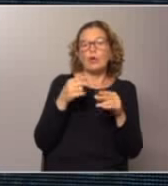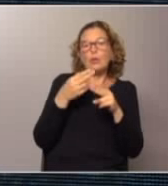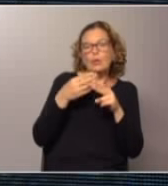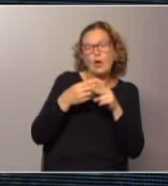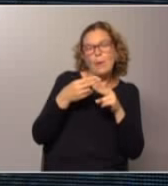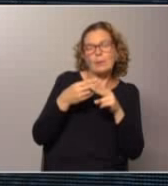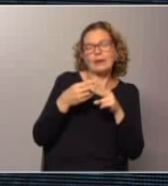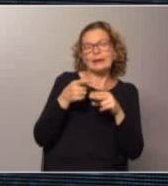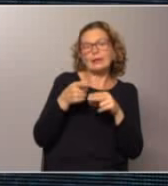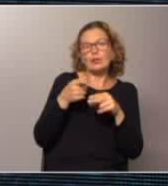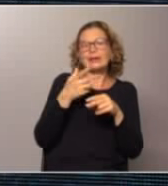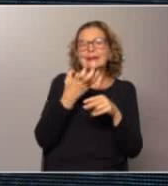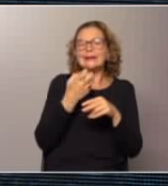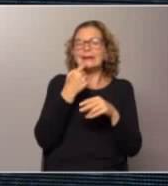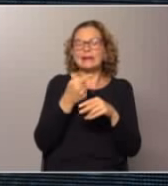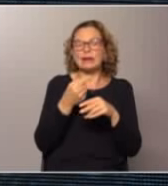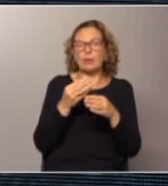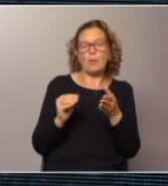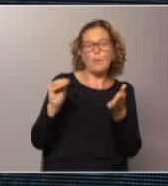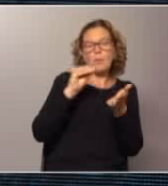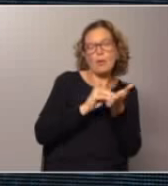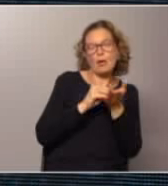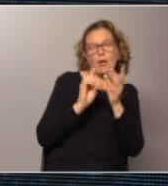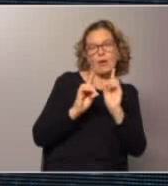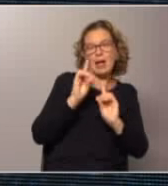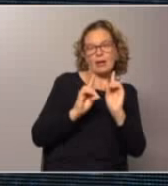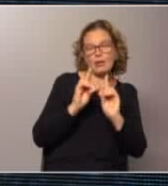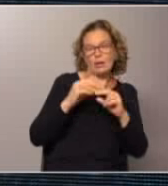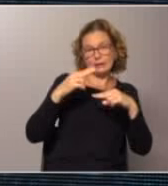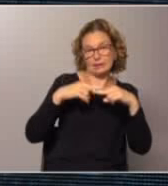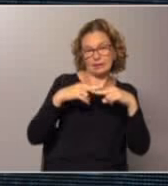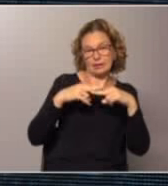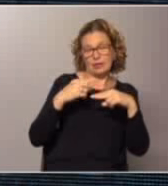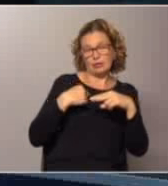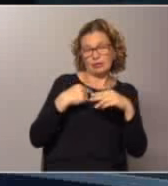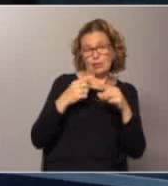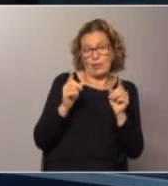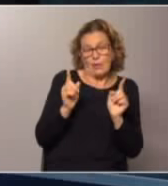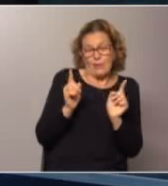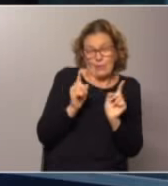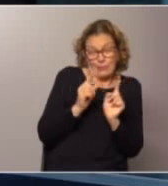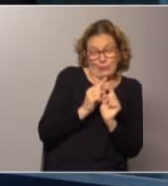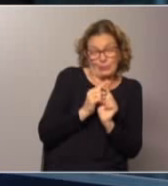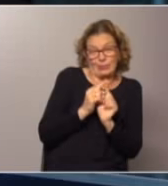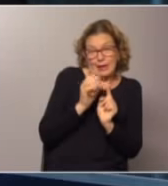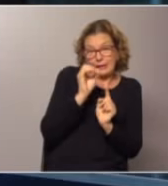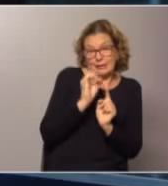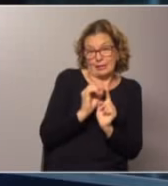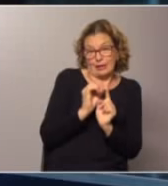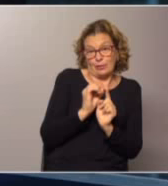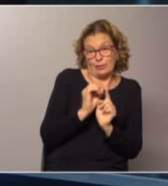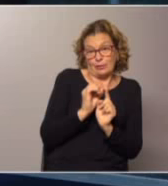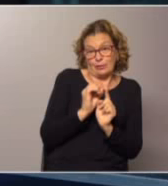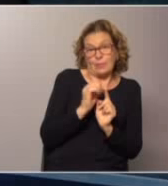ejemplo que es vox post ya es algo y yo reduzco prácticamente a cero en algunos casos el alcance de ese